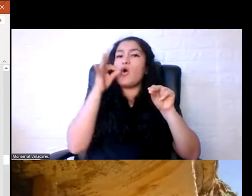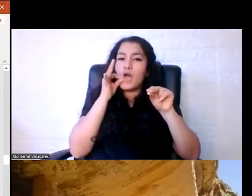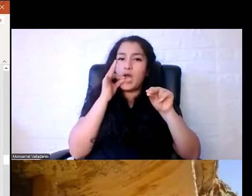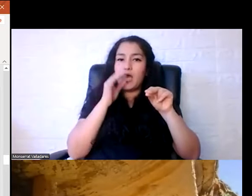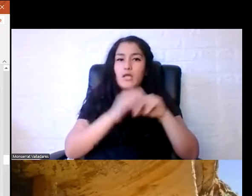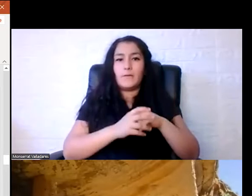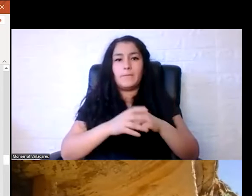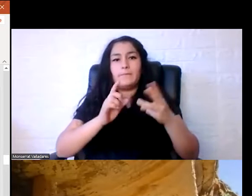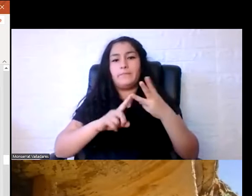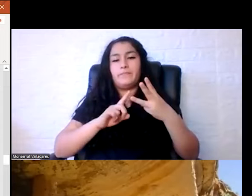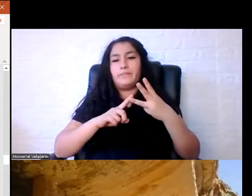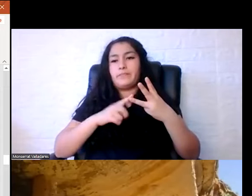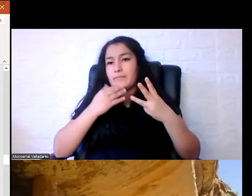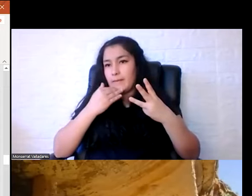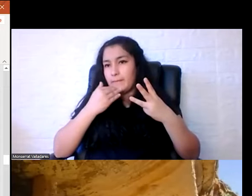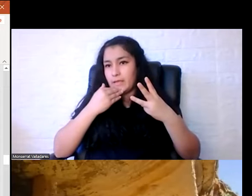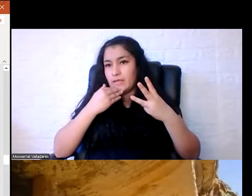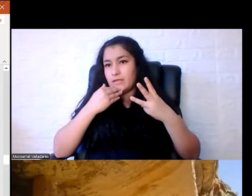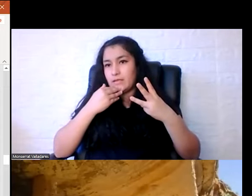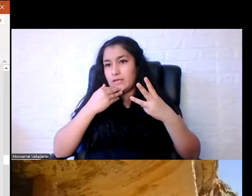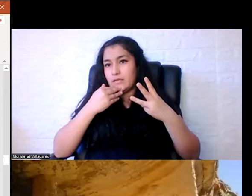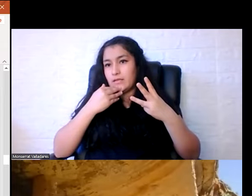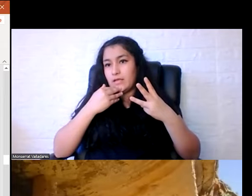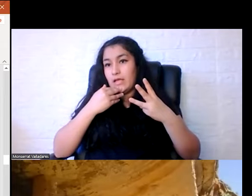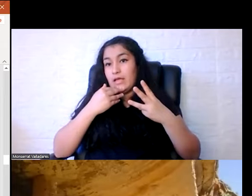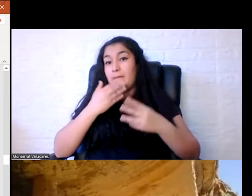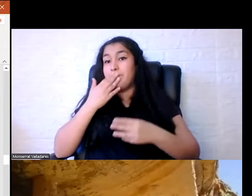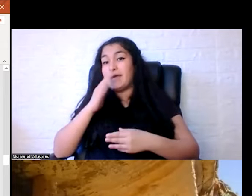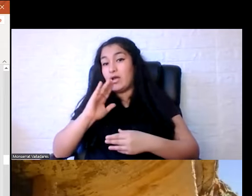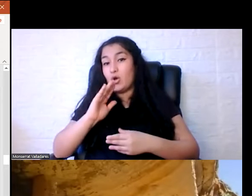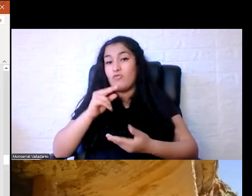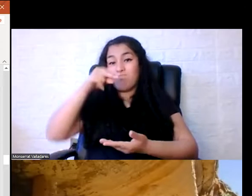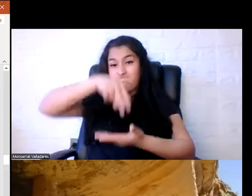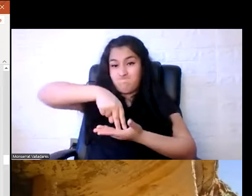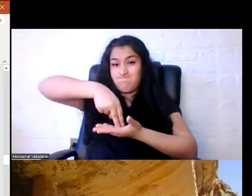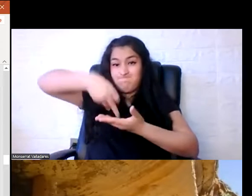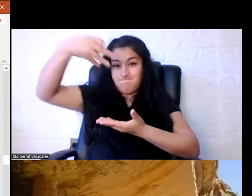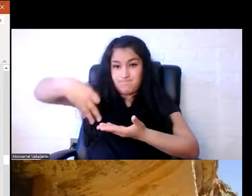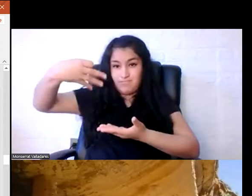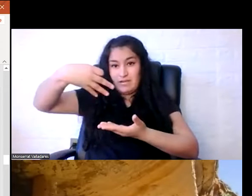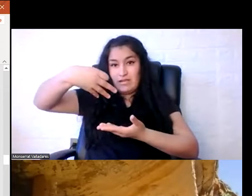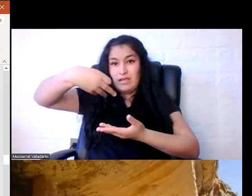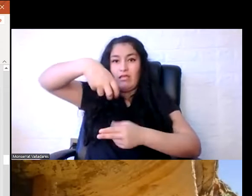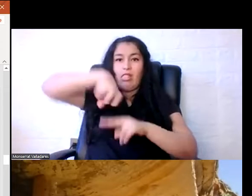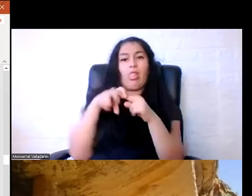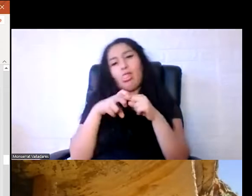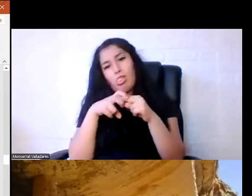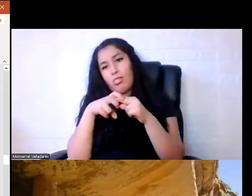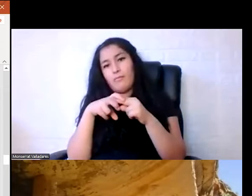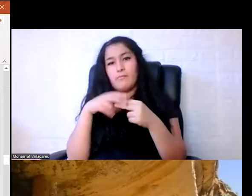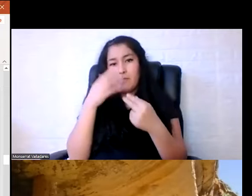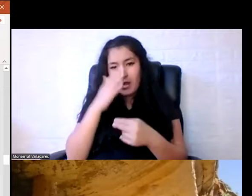cuestiones como más vale bien parado que mal sentado, valentía en cola